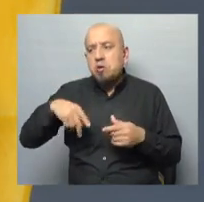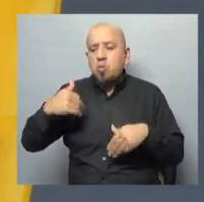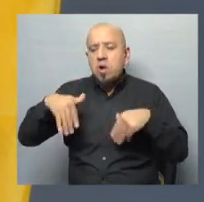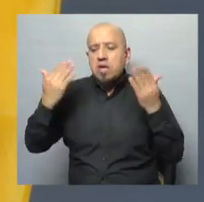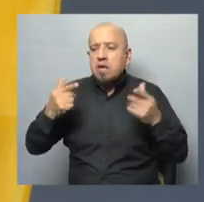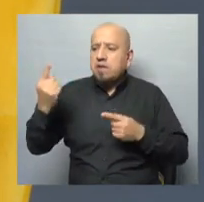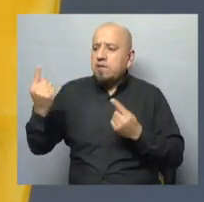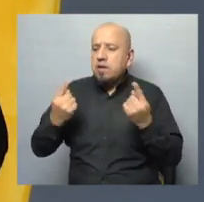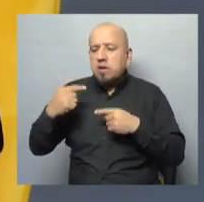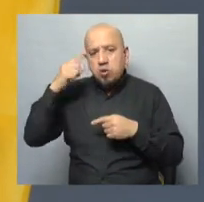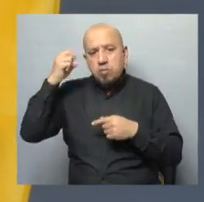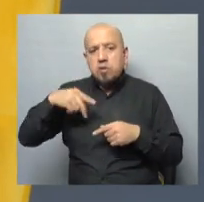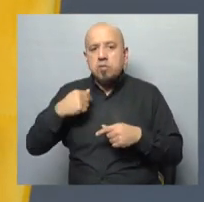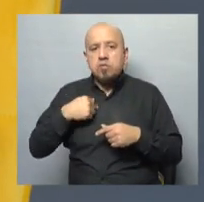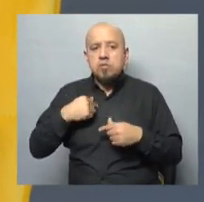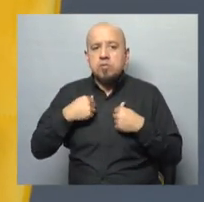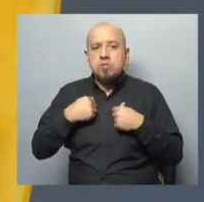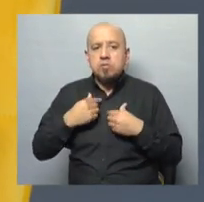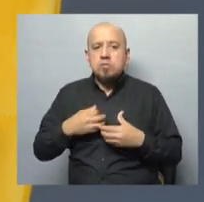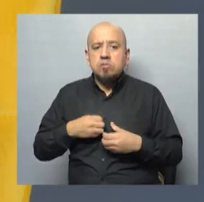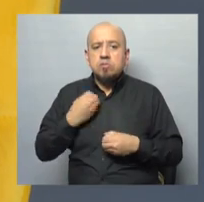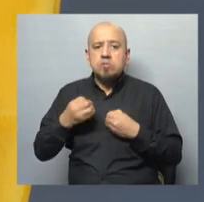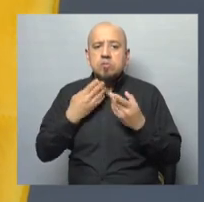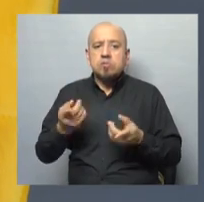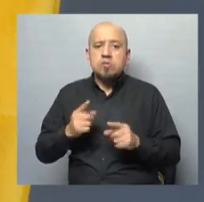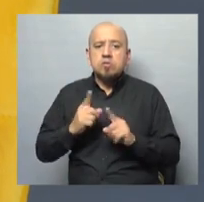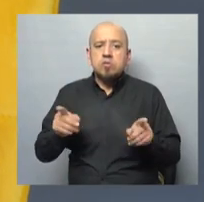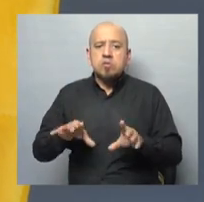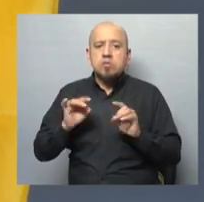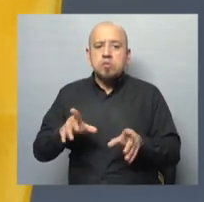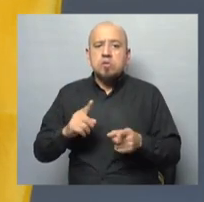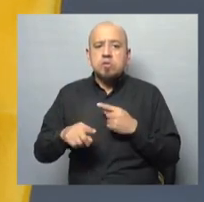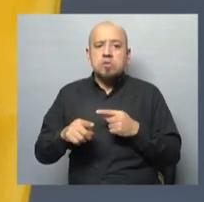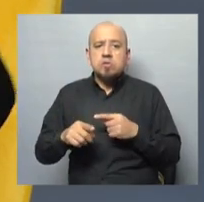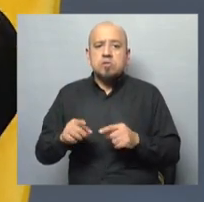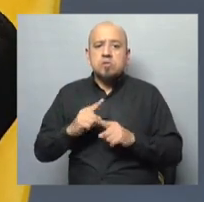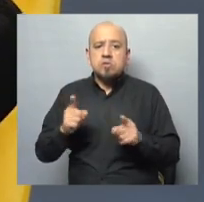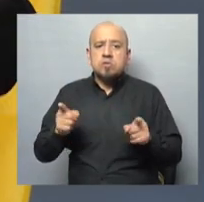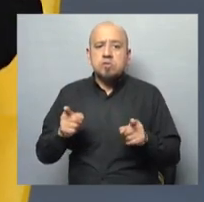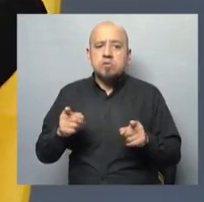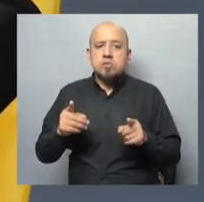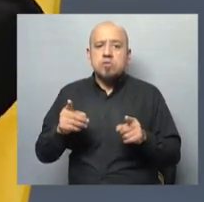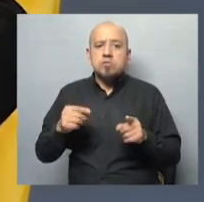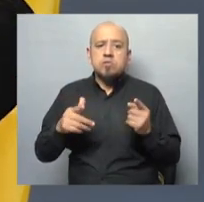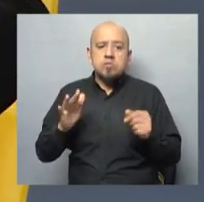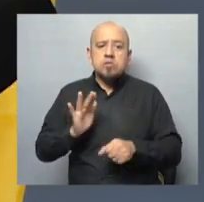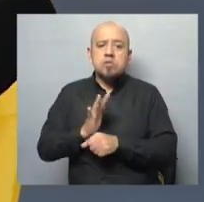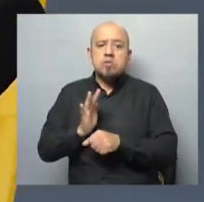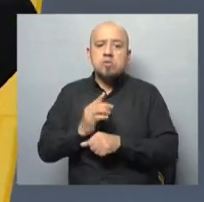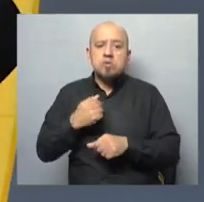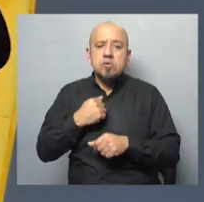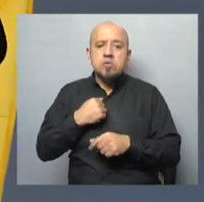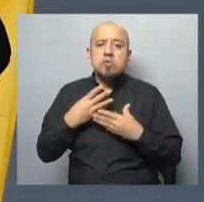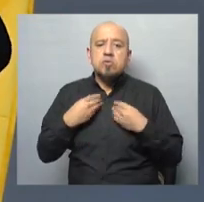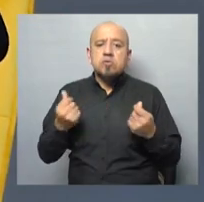muchísimo entrega para bien no solo actuando cuando no estás actuando también no sé yo lo vivo